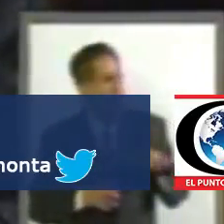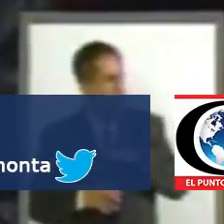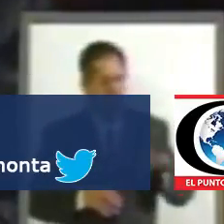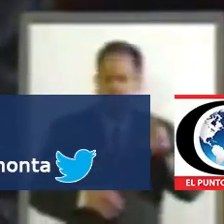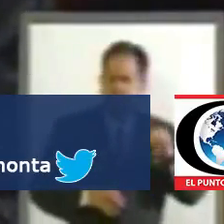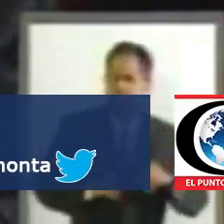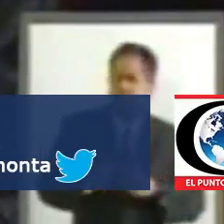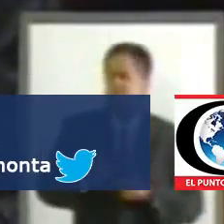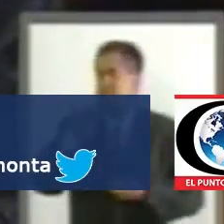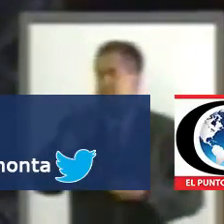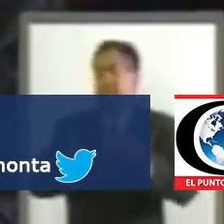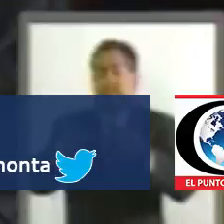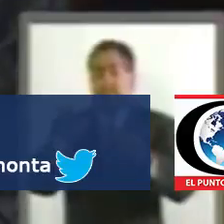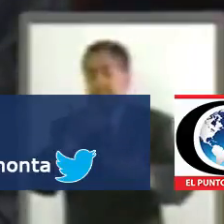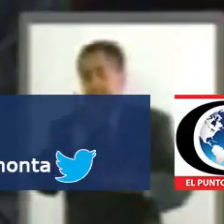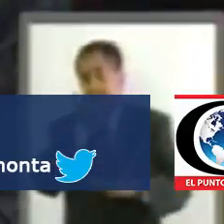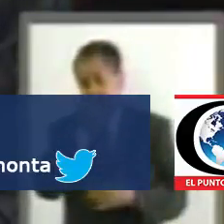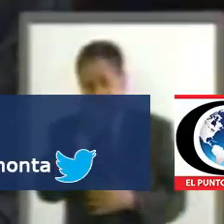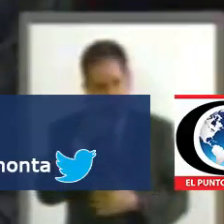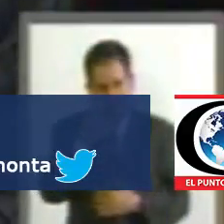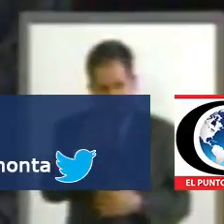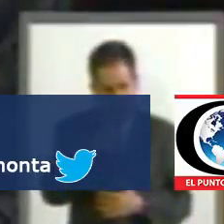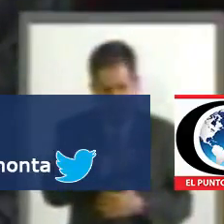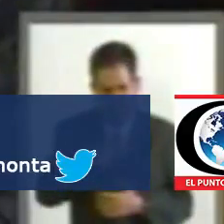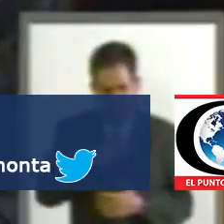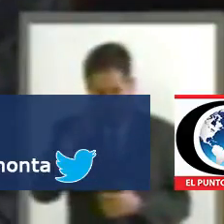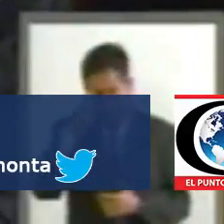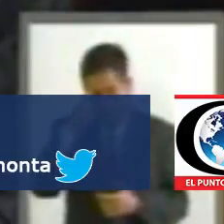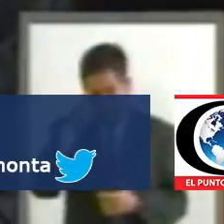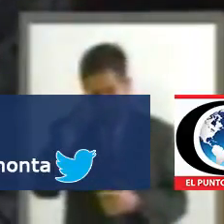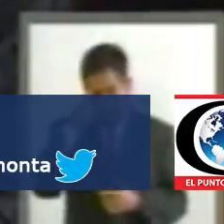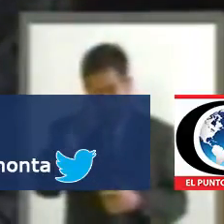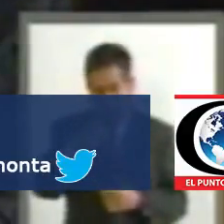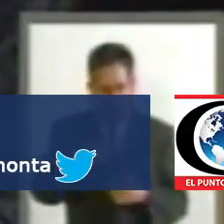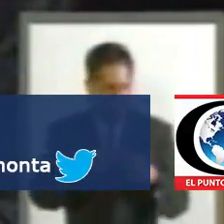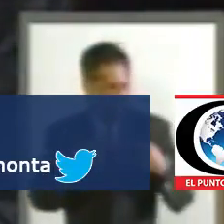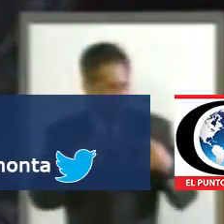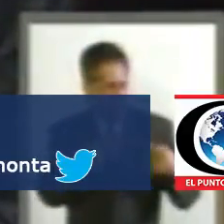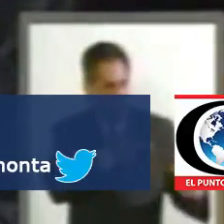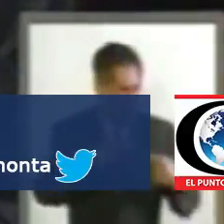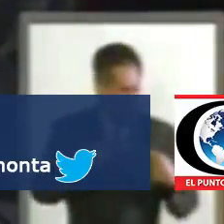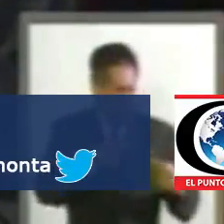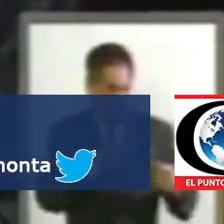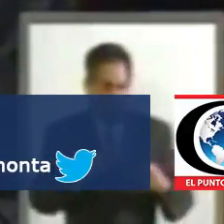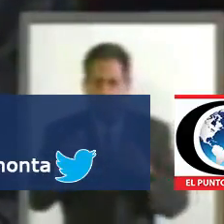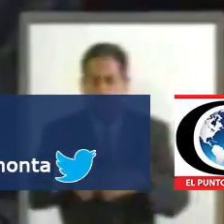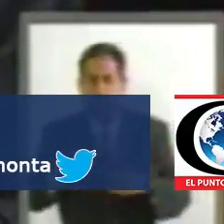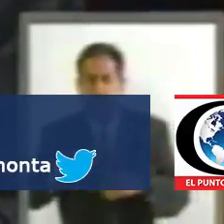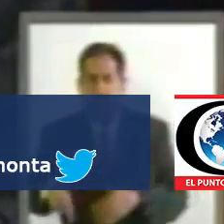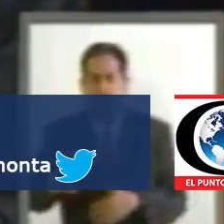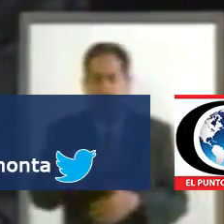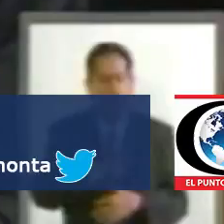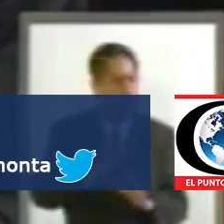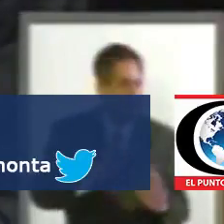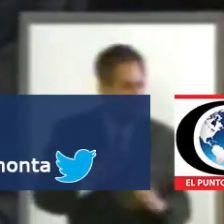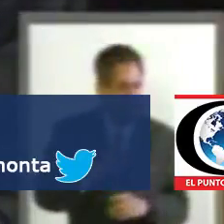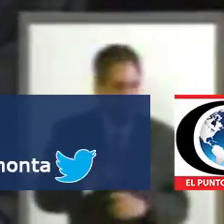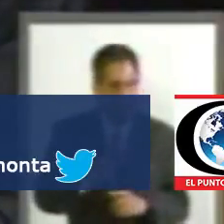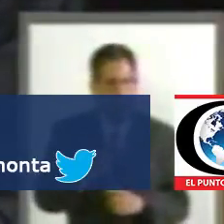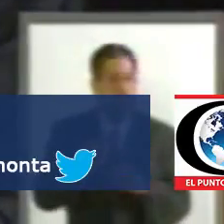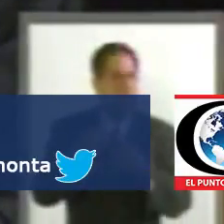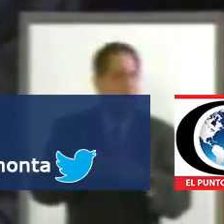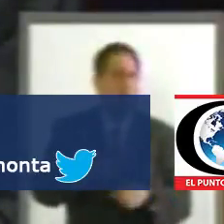e incluso ante las Naciones Unidas. Finalmente te comento que bueno, pues aquí la nota ha sido prácticamente